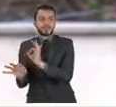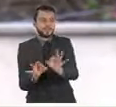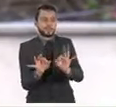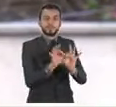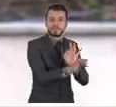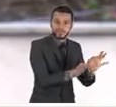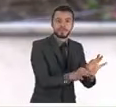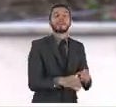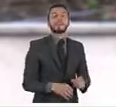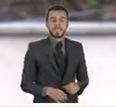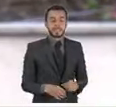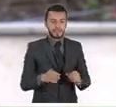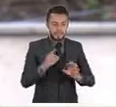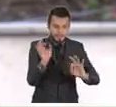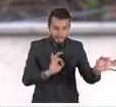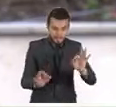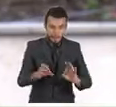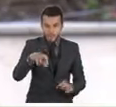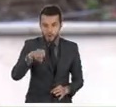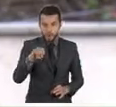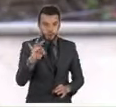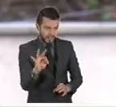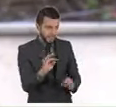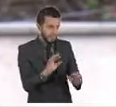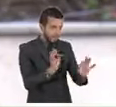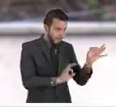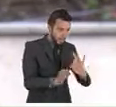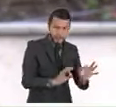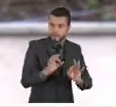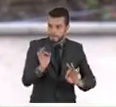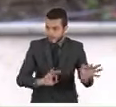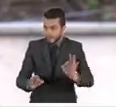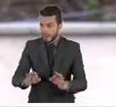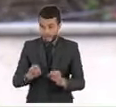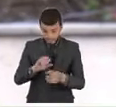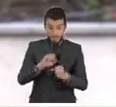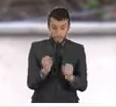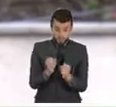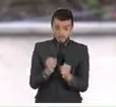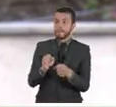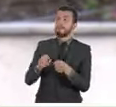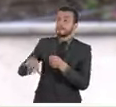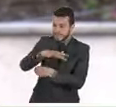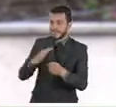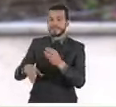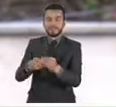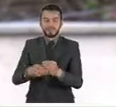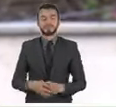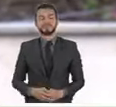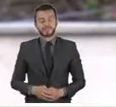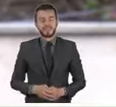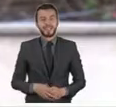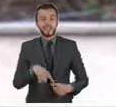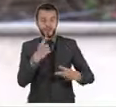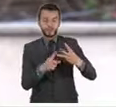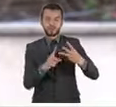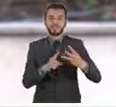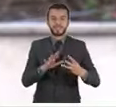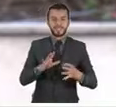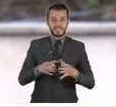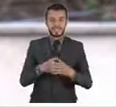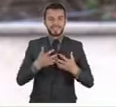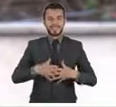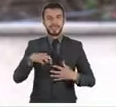en relación con el plan de ordenamiento de la ciudad capital. Y el último componente relevante que ha venido trabajando Pro Bogotá es toda la